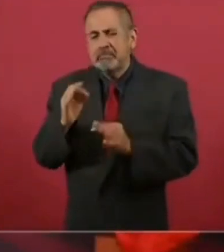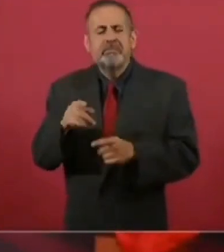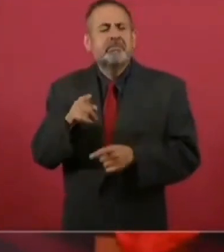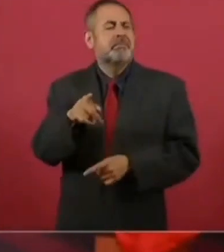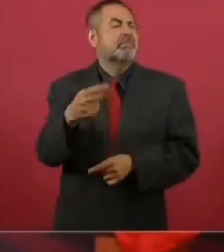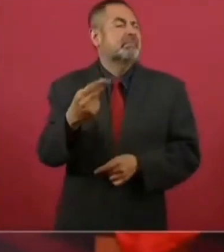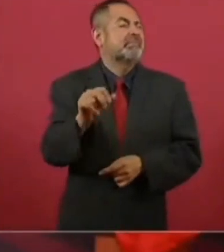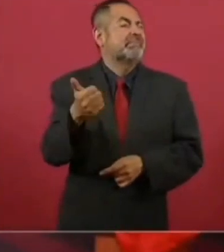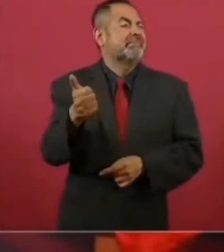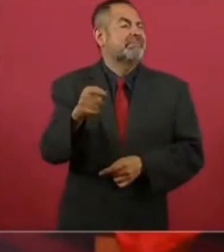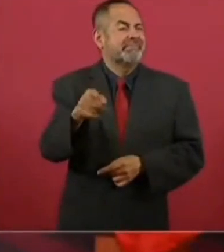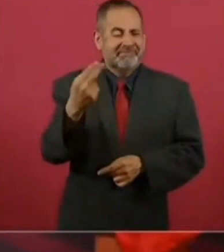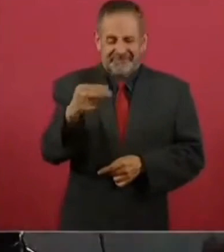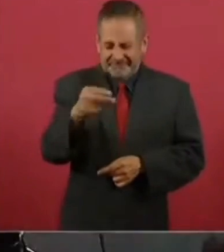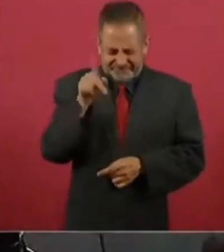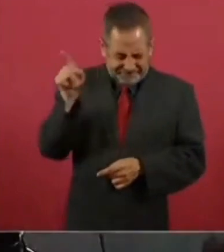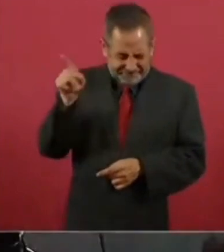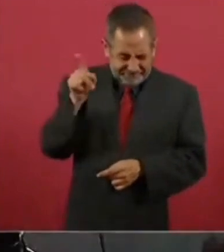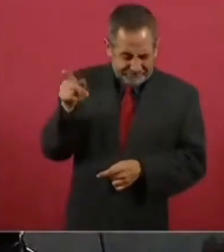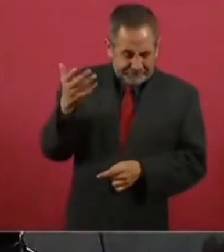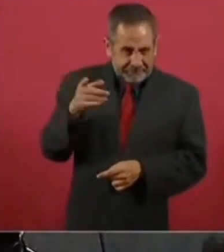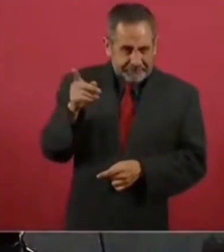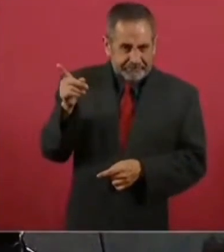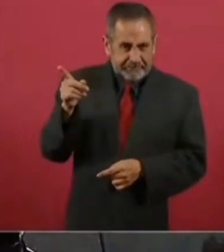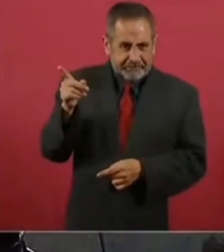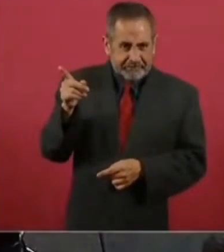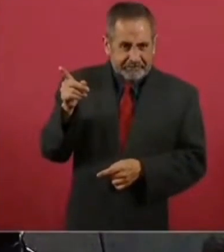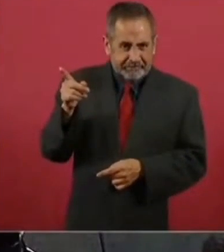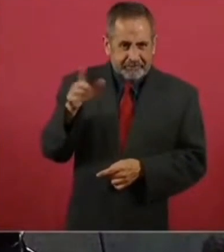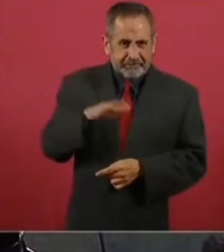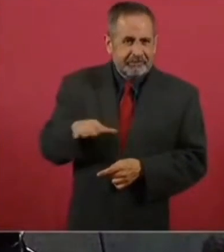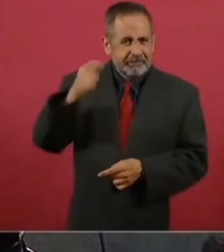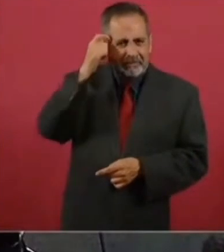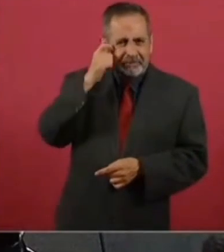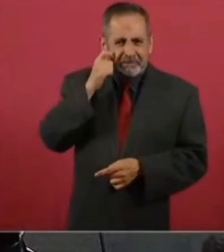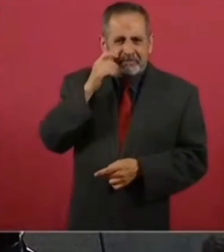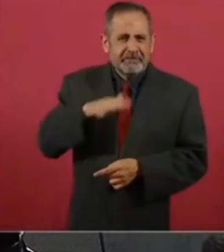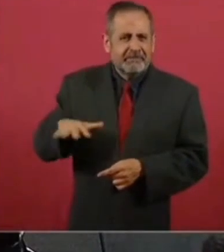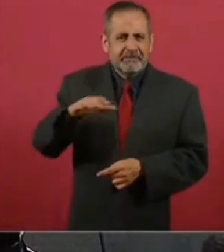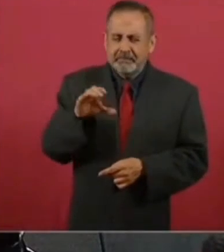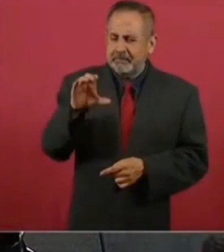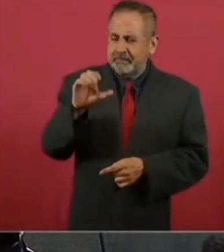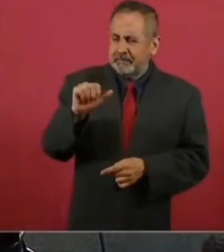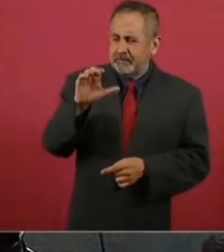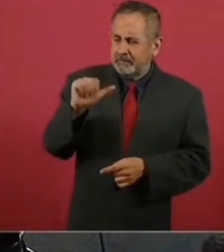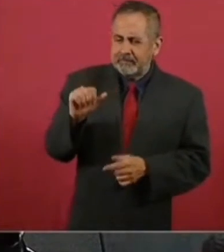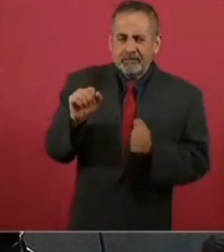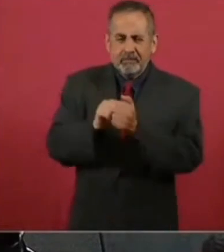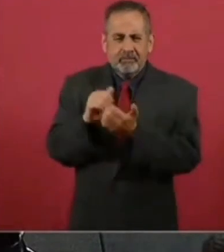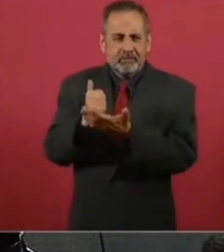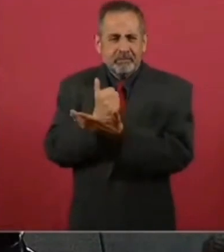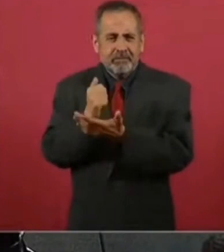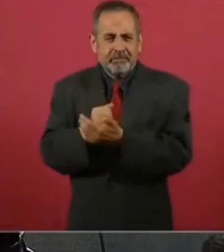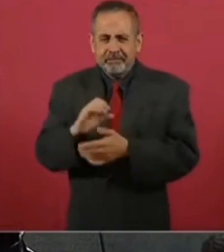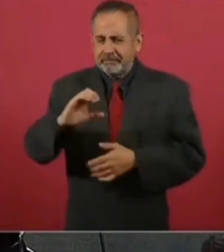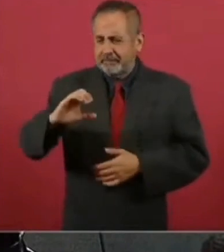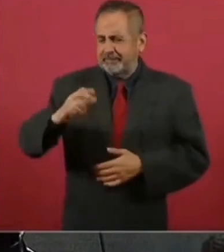¿cómo se llama el que hacen en la costa de Guerrero de cacao y arroz? Chilate.